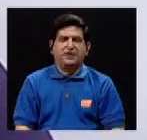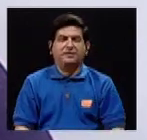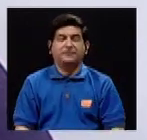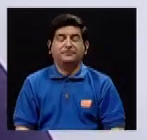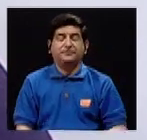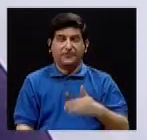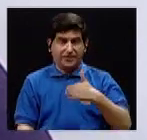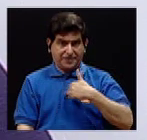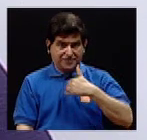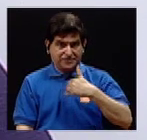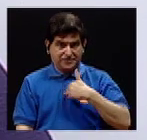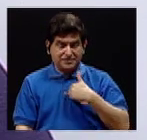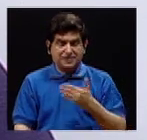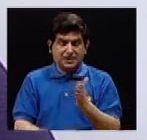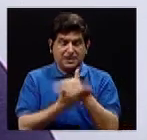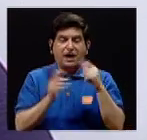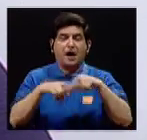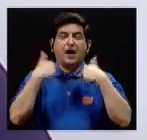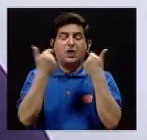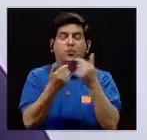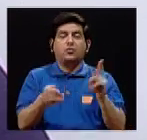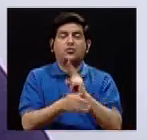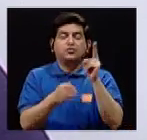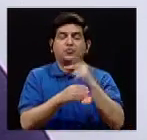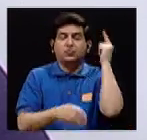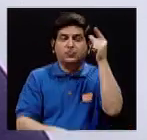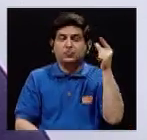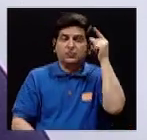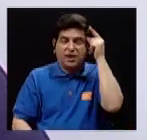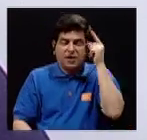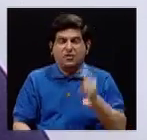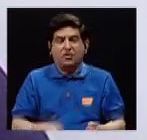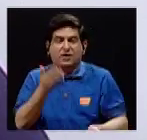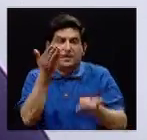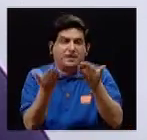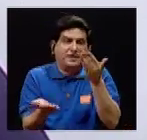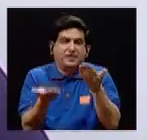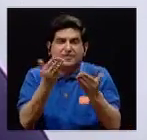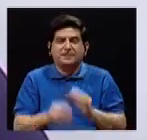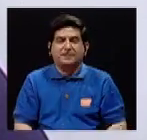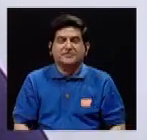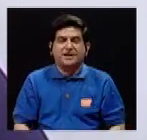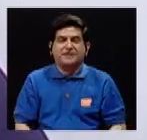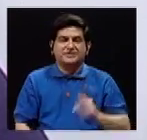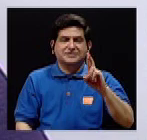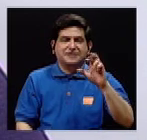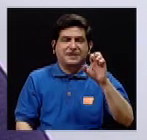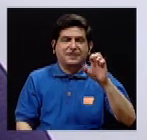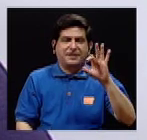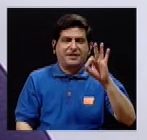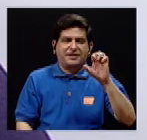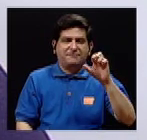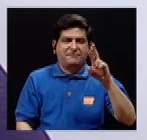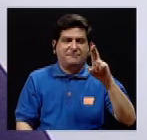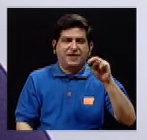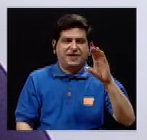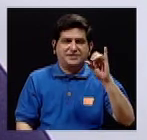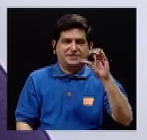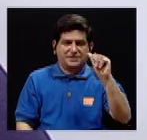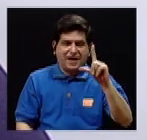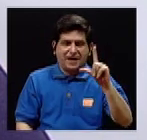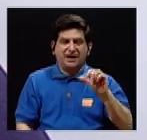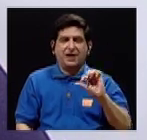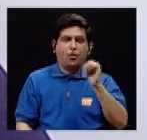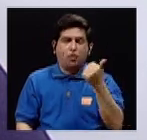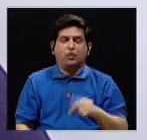entonces hay unos algunos de estos grupos utilizan una lógica que es una l una lógica referencial y otros tienen una